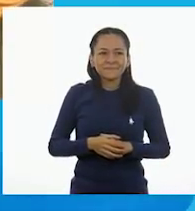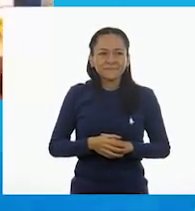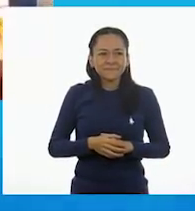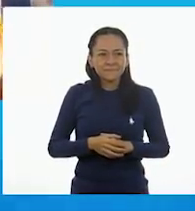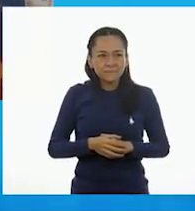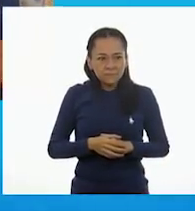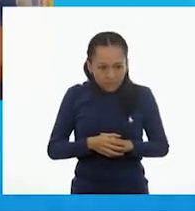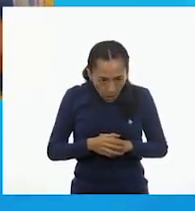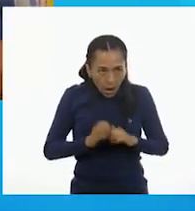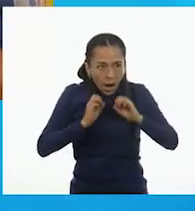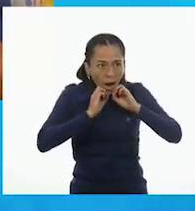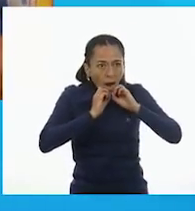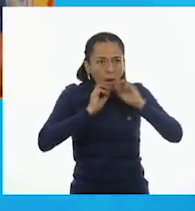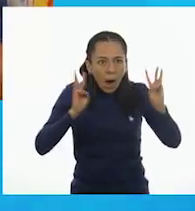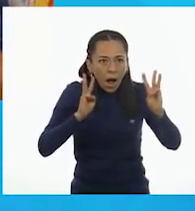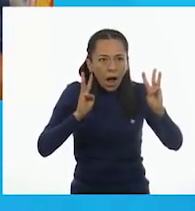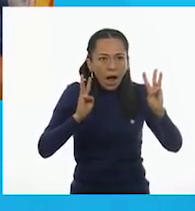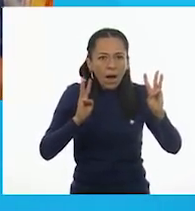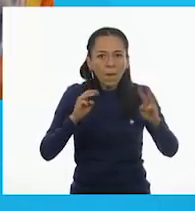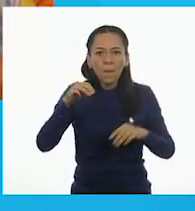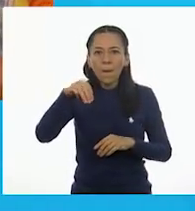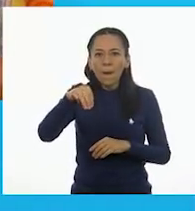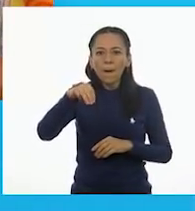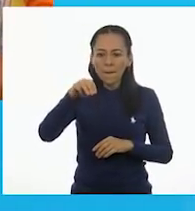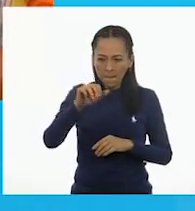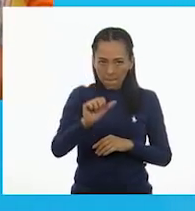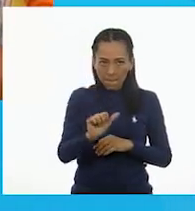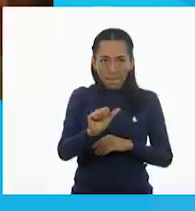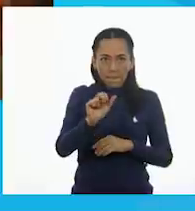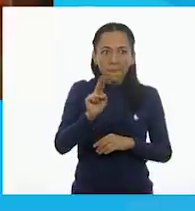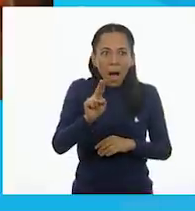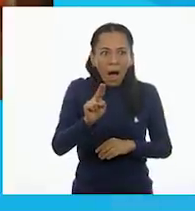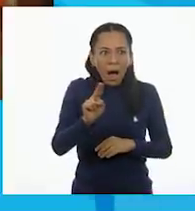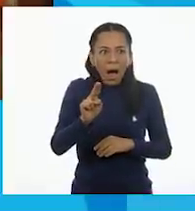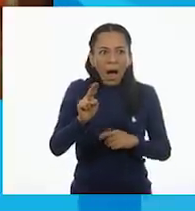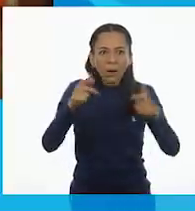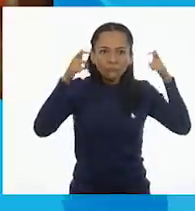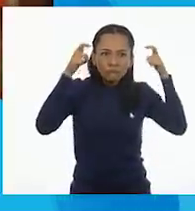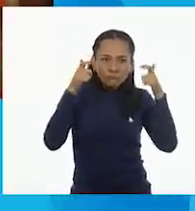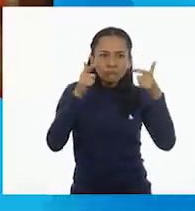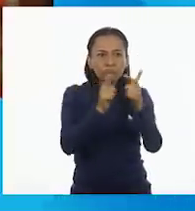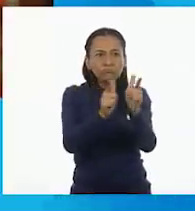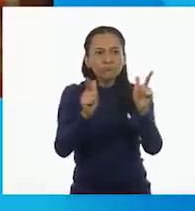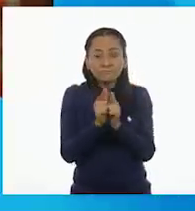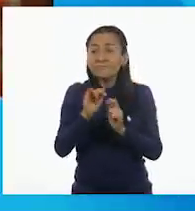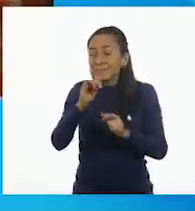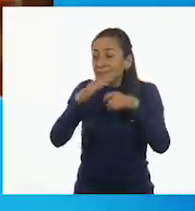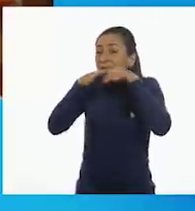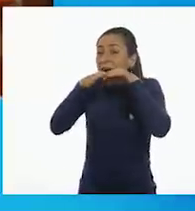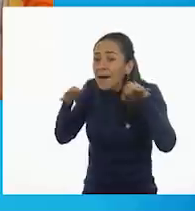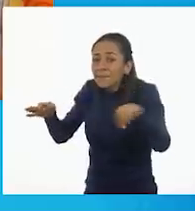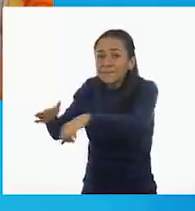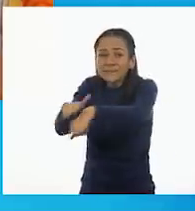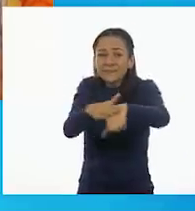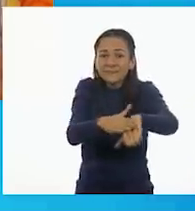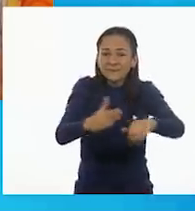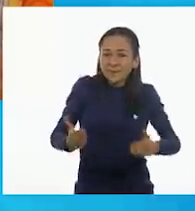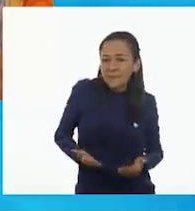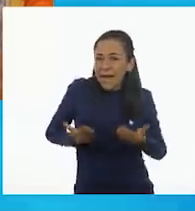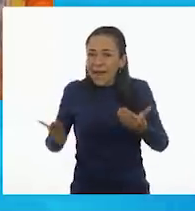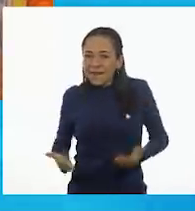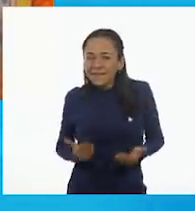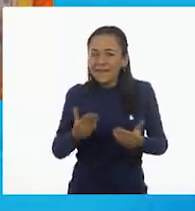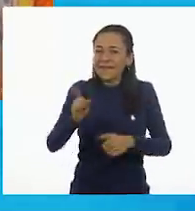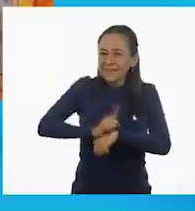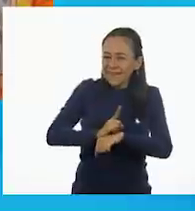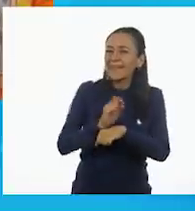¡Guau! ¡Wow! ¡Es el Mau! ¡Mira, mamá! ¡El Mau Muchos Indomables! ¡Es el anuncio del baile del 15 de septiembre! ¿Verdad que tú lo conociste,